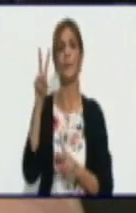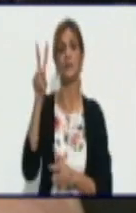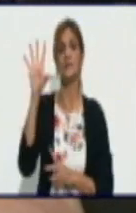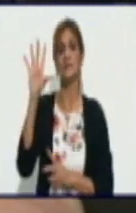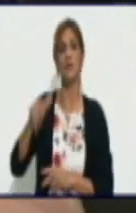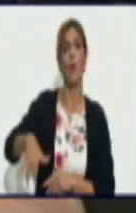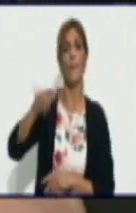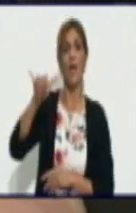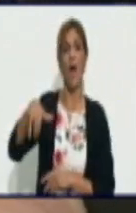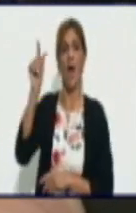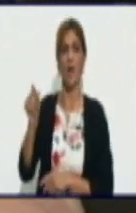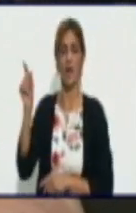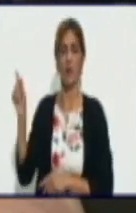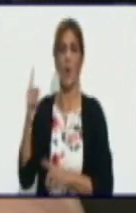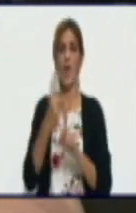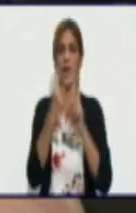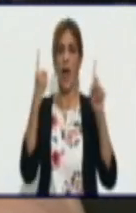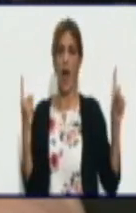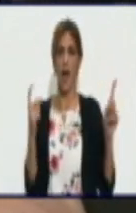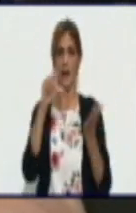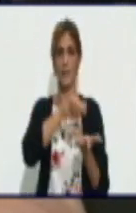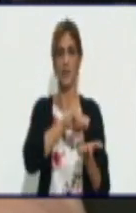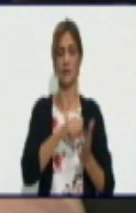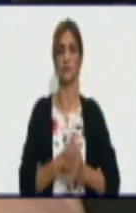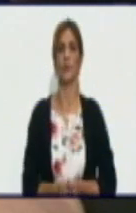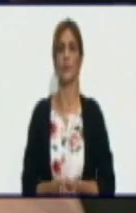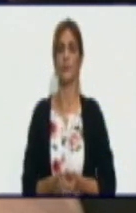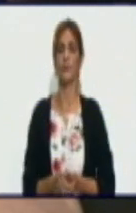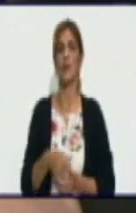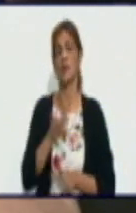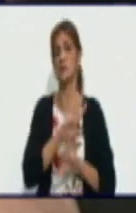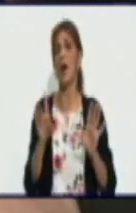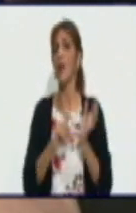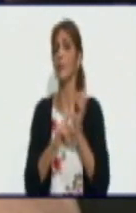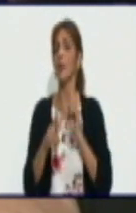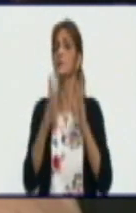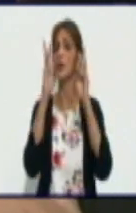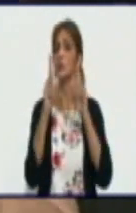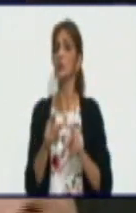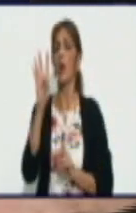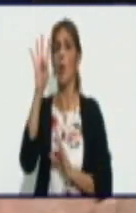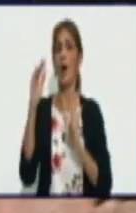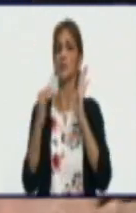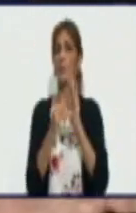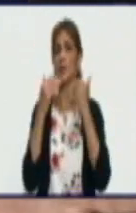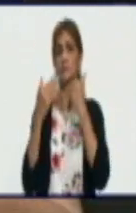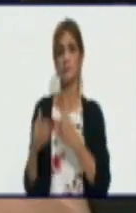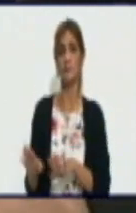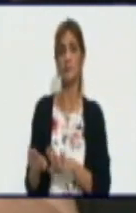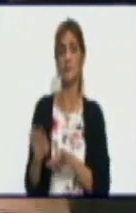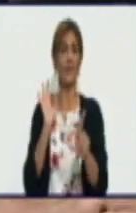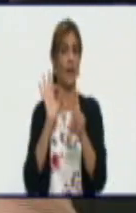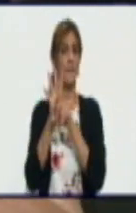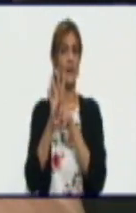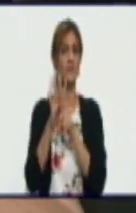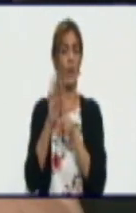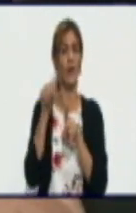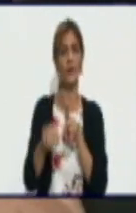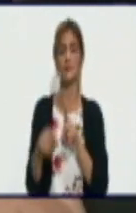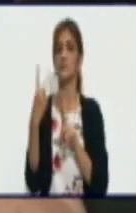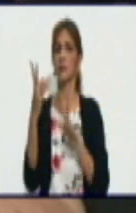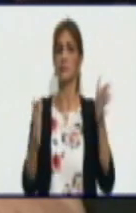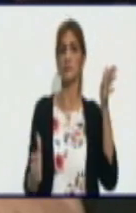aislamiento. Tenemos ya la provincia acumula un total de 4.659 pacientes desde que comenzó este segundo rebrote de